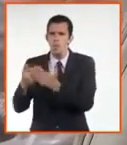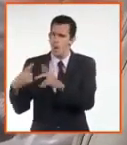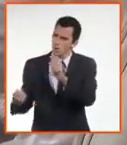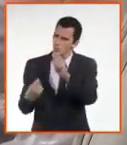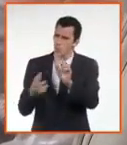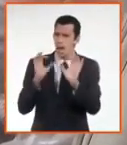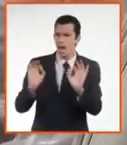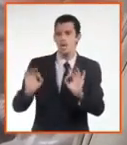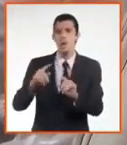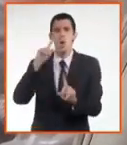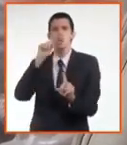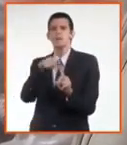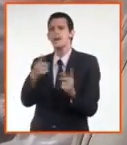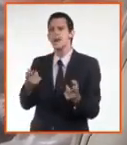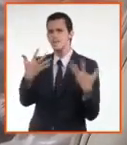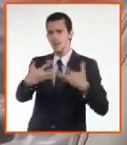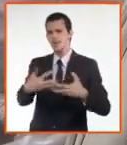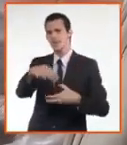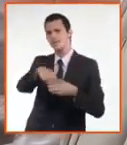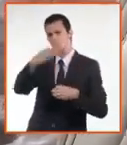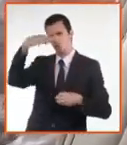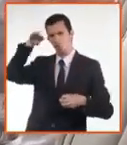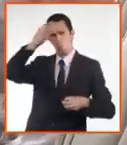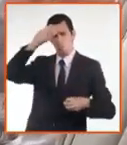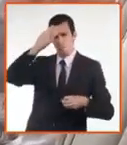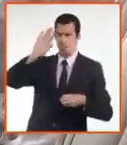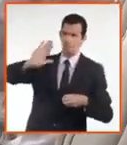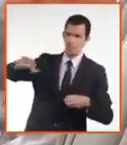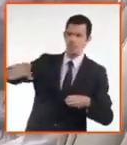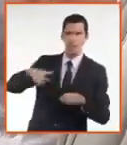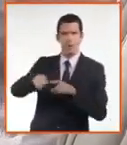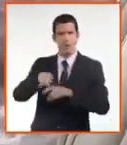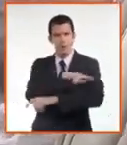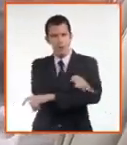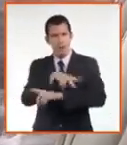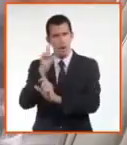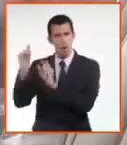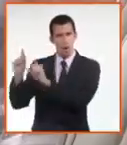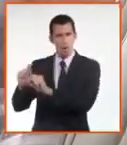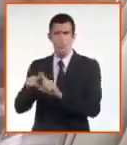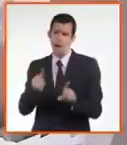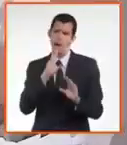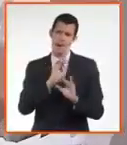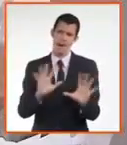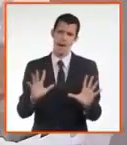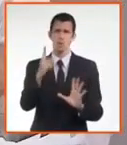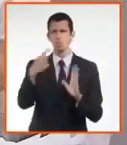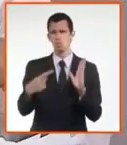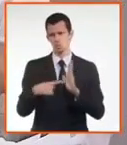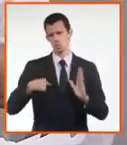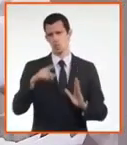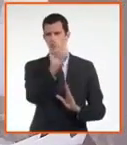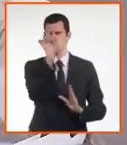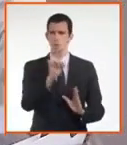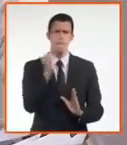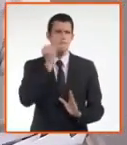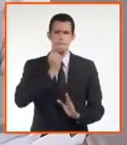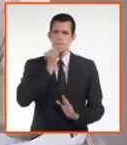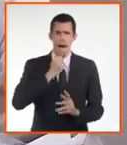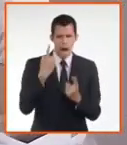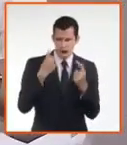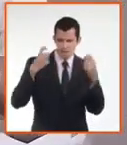como se señalaba hay afectaciones cuáles son los grupos farmacológicos más afectados que tenemos los grupos más más